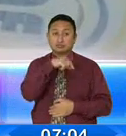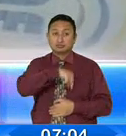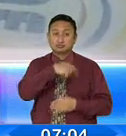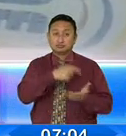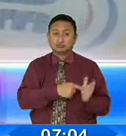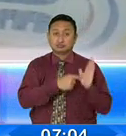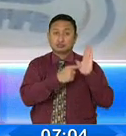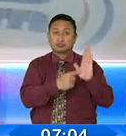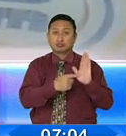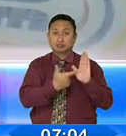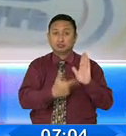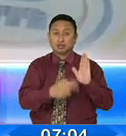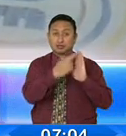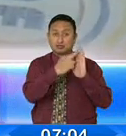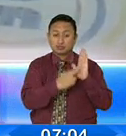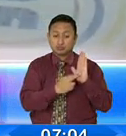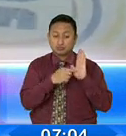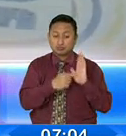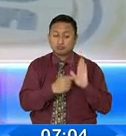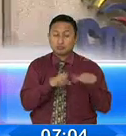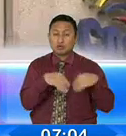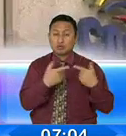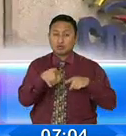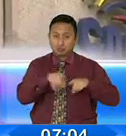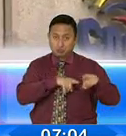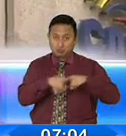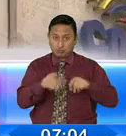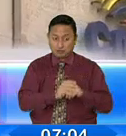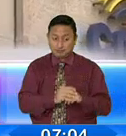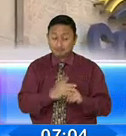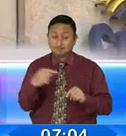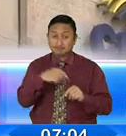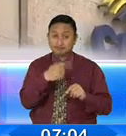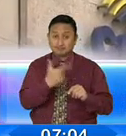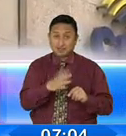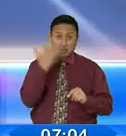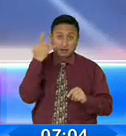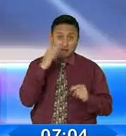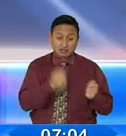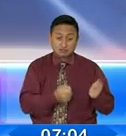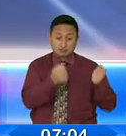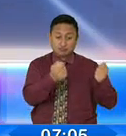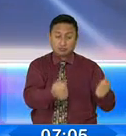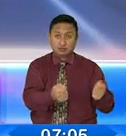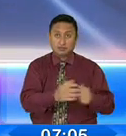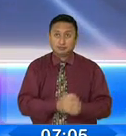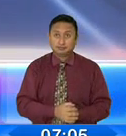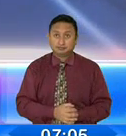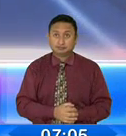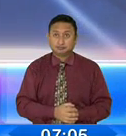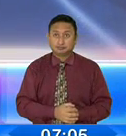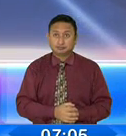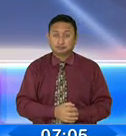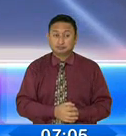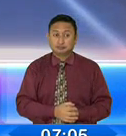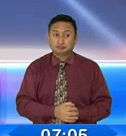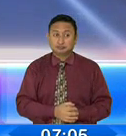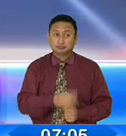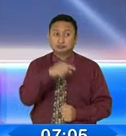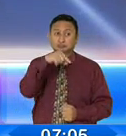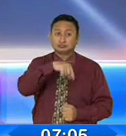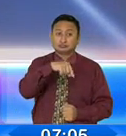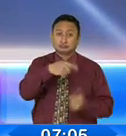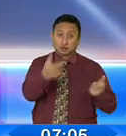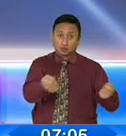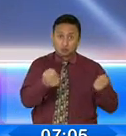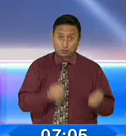presentar un reglamento para el concurso, mismo que ya tiene fecha de entrega. Que sea entregado en este pleno en